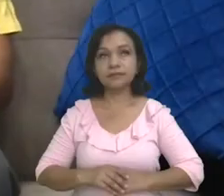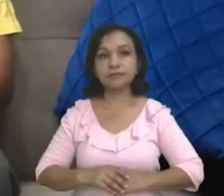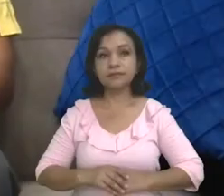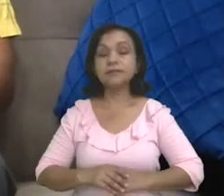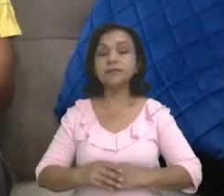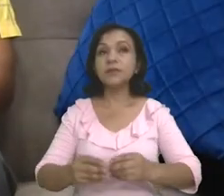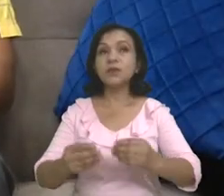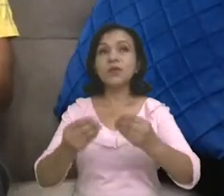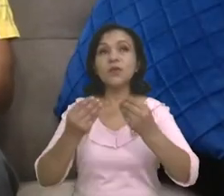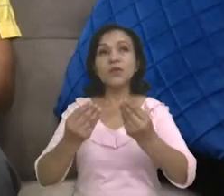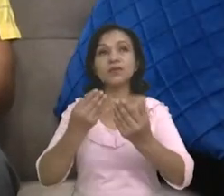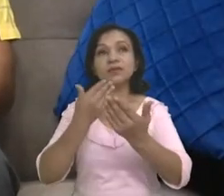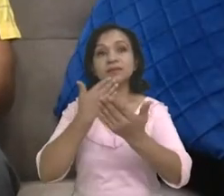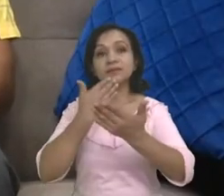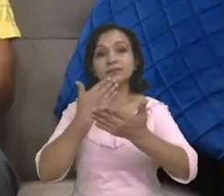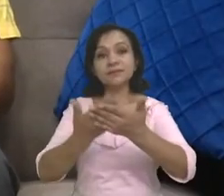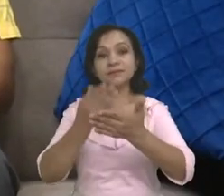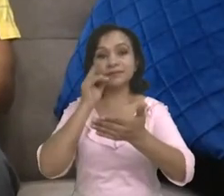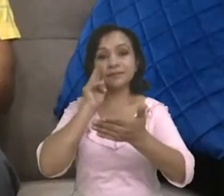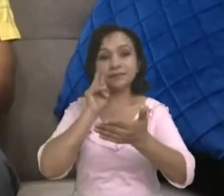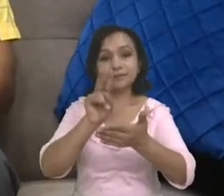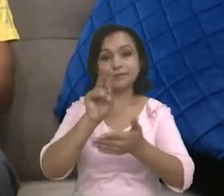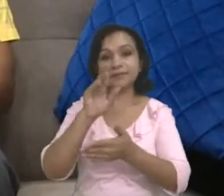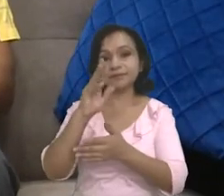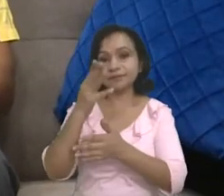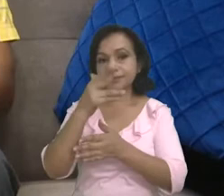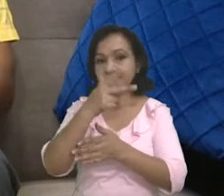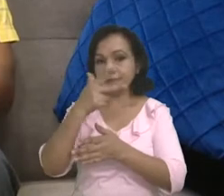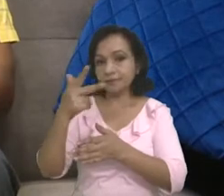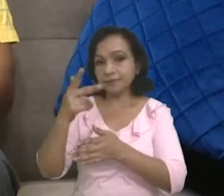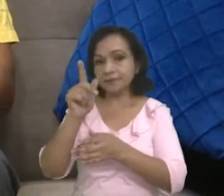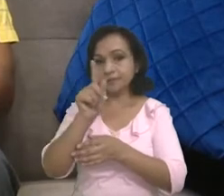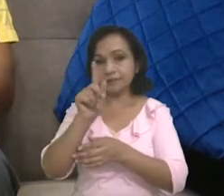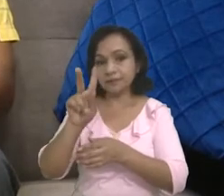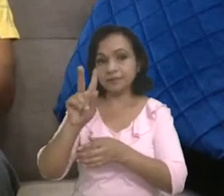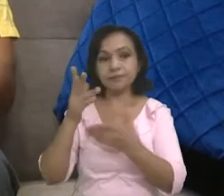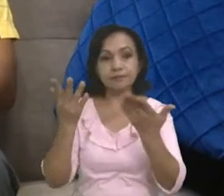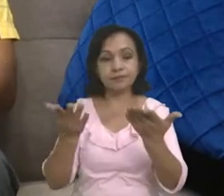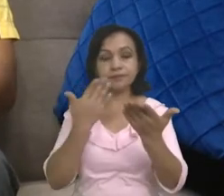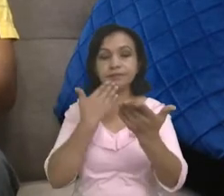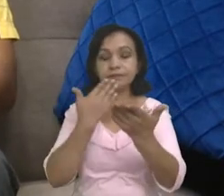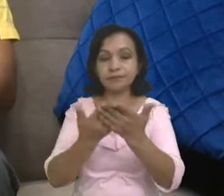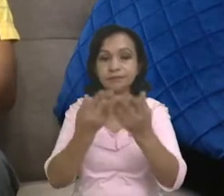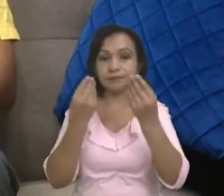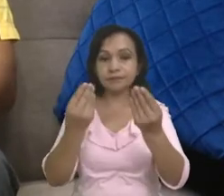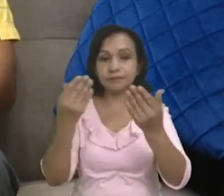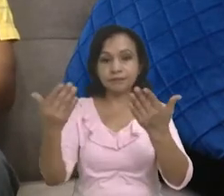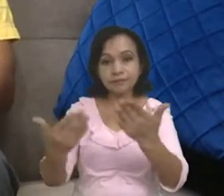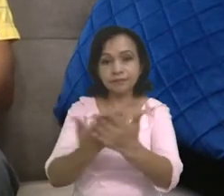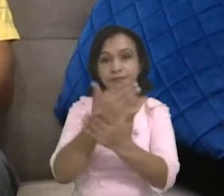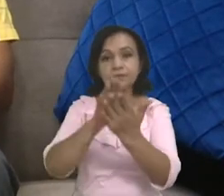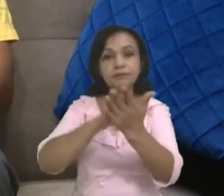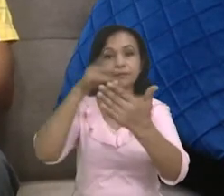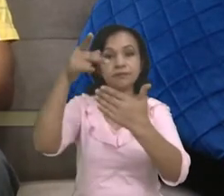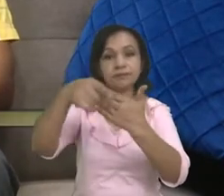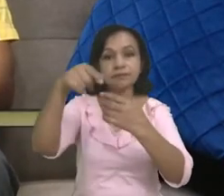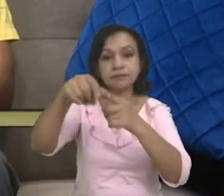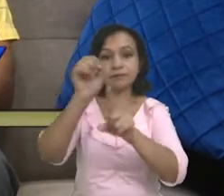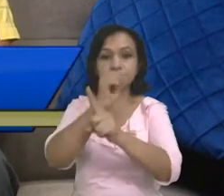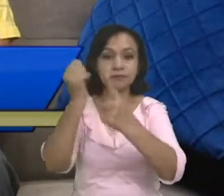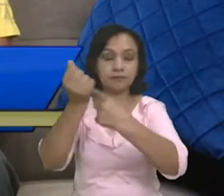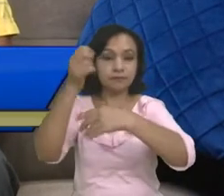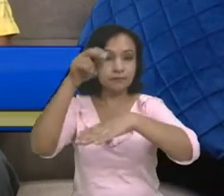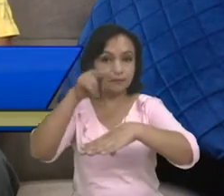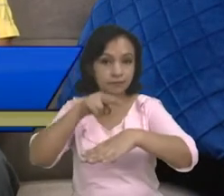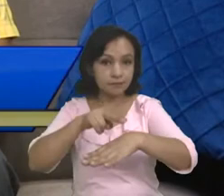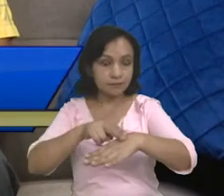muchísimas gracias por estar en sintonía del canal parlamentario muchísimas gracias por acompañarnos en una nueva edición de su programa desde el parlamento